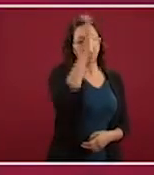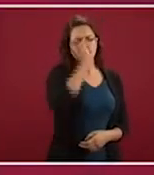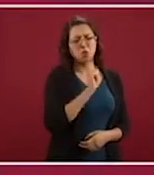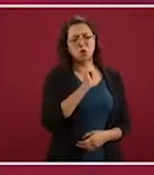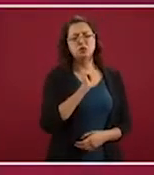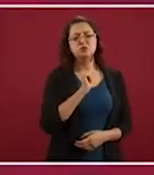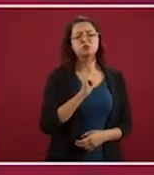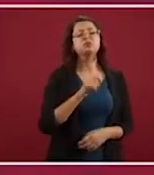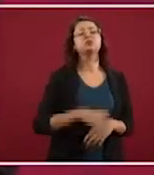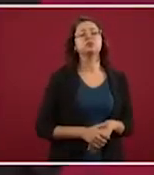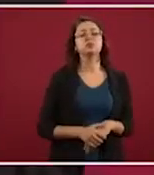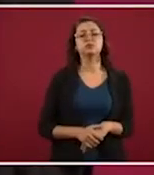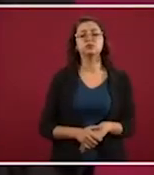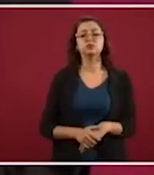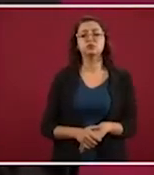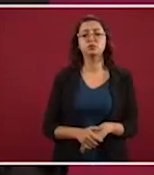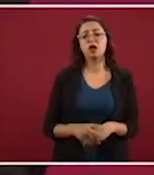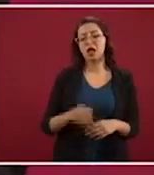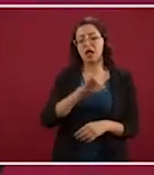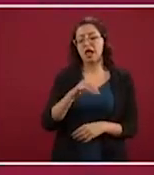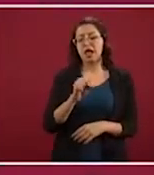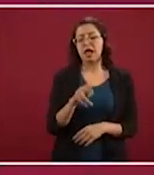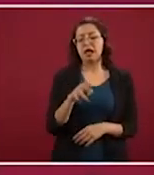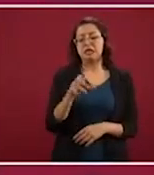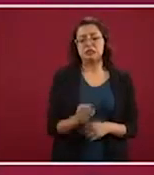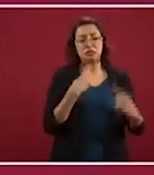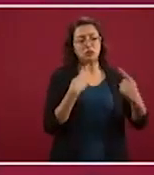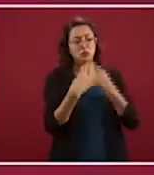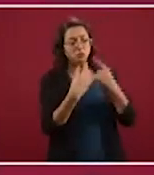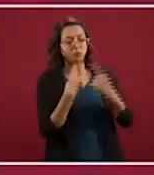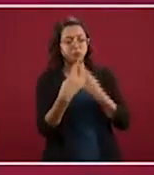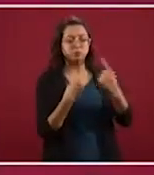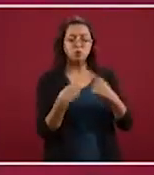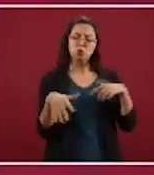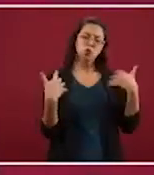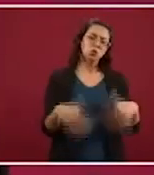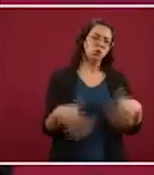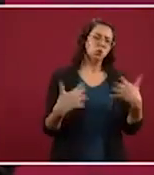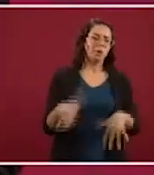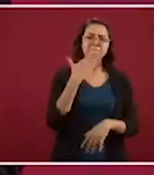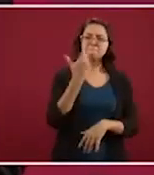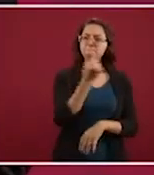nuestro negociador Jesús Seade hizo un gran trabajo,